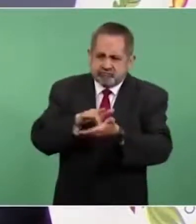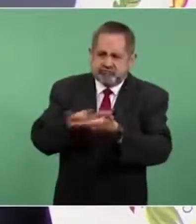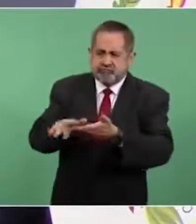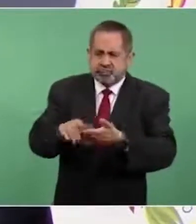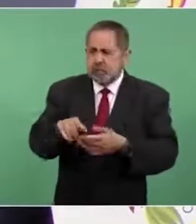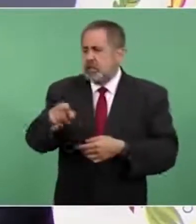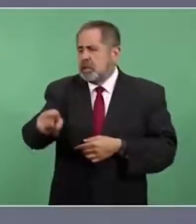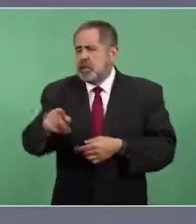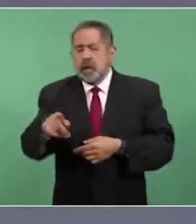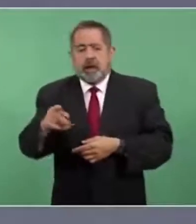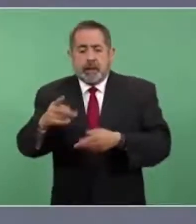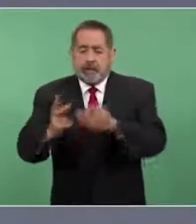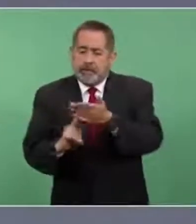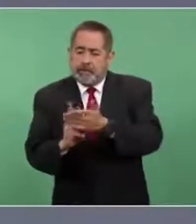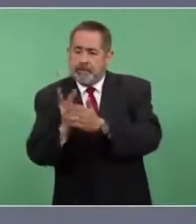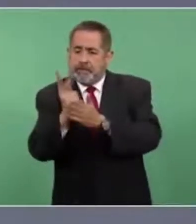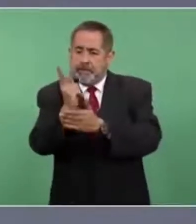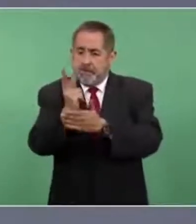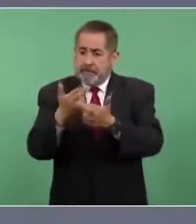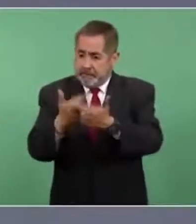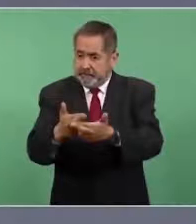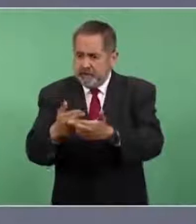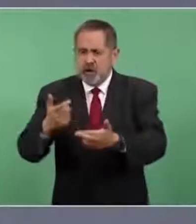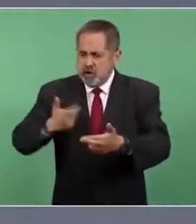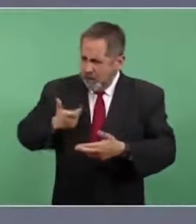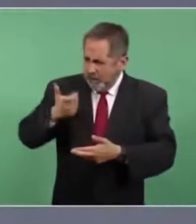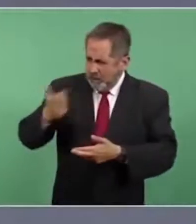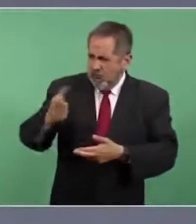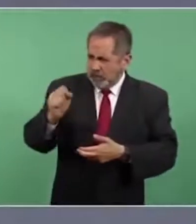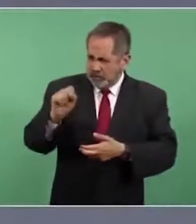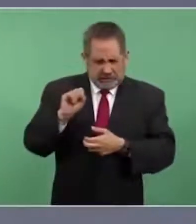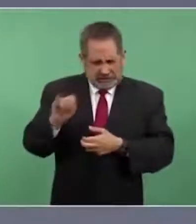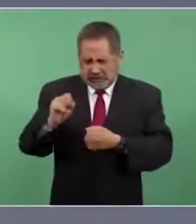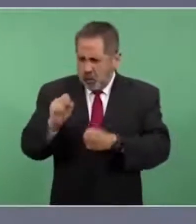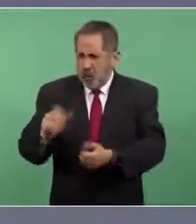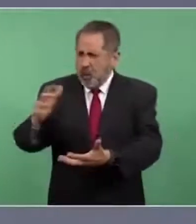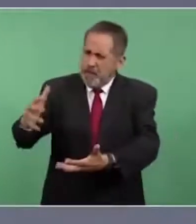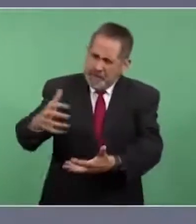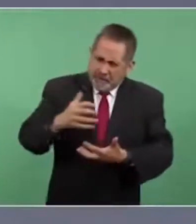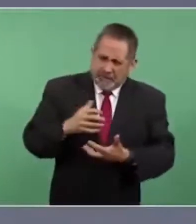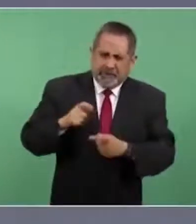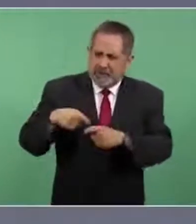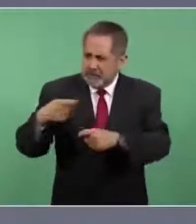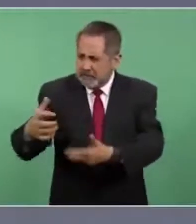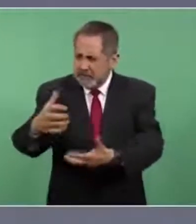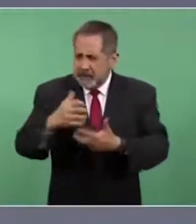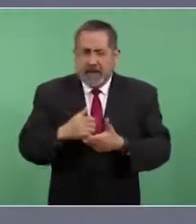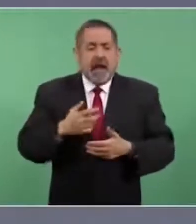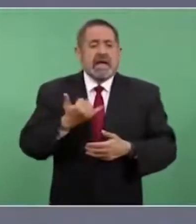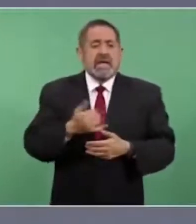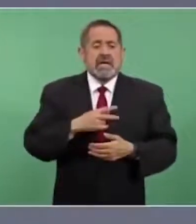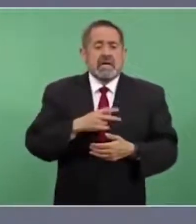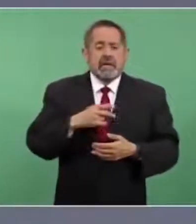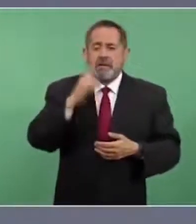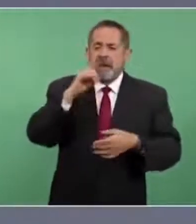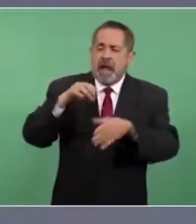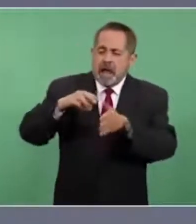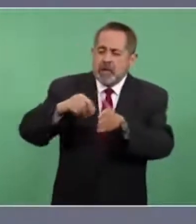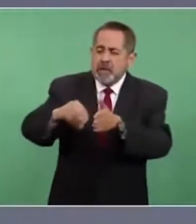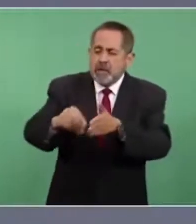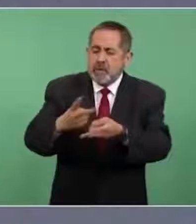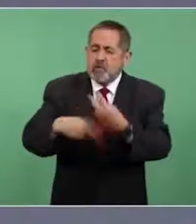de garantía, la entrega de fertilizantes gratuitos y los programas de producción para